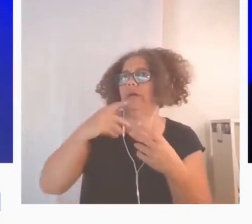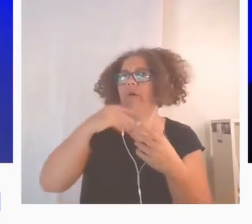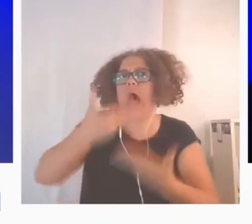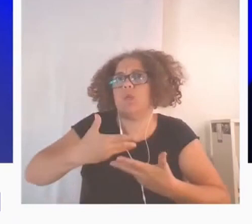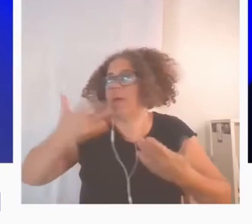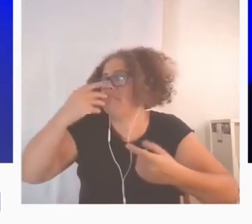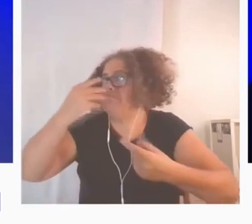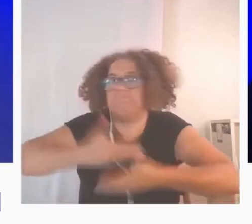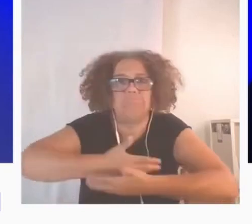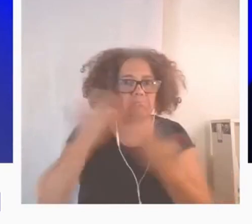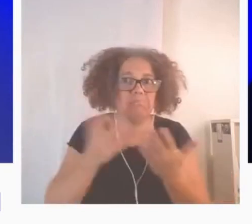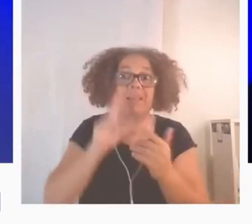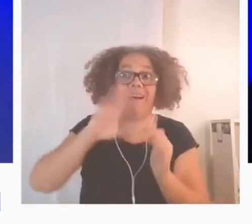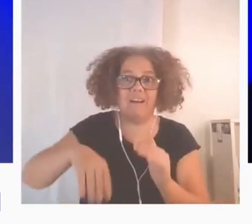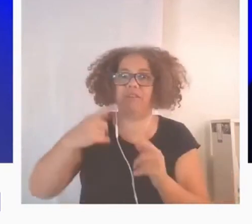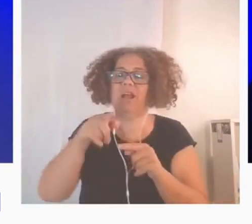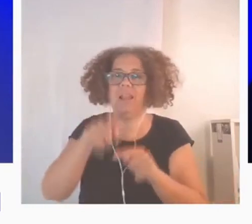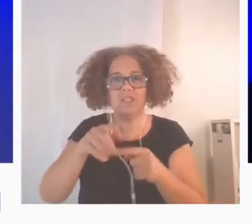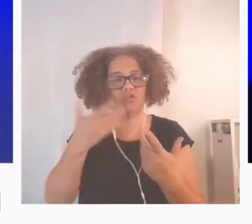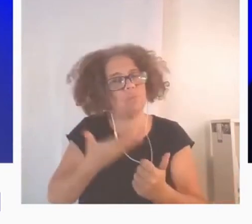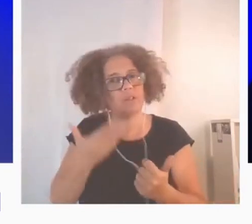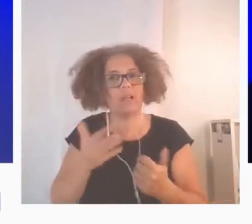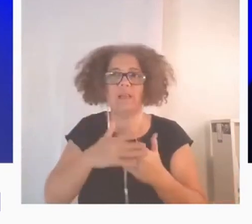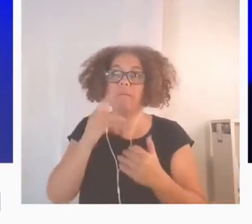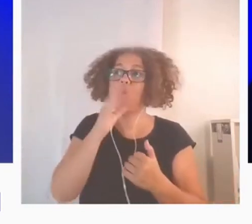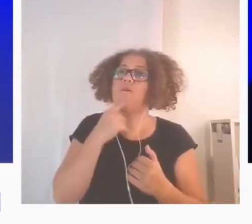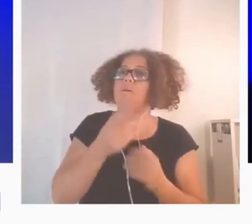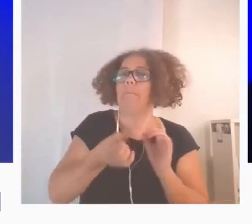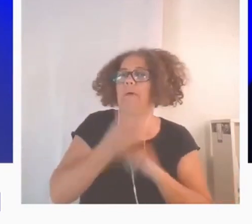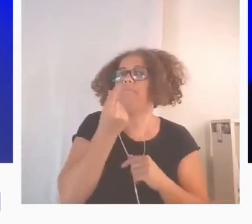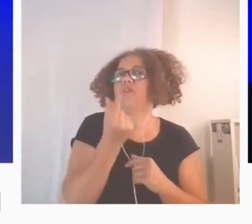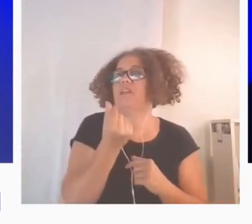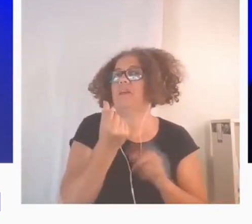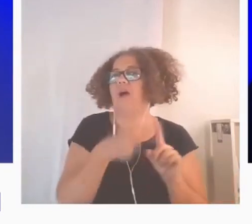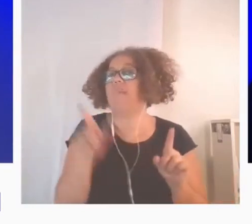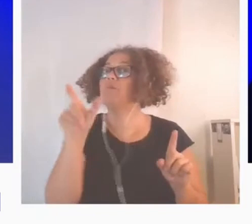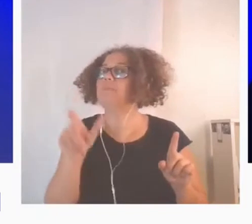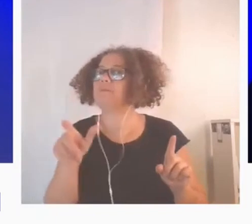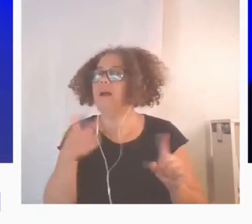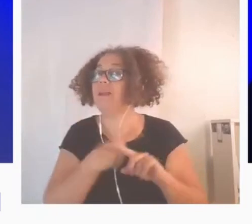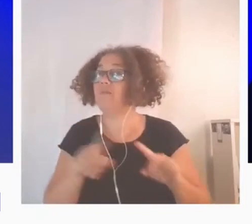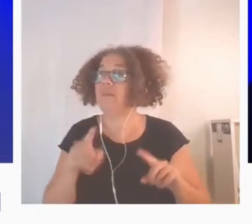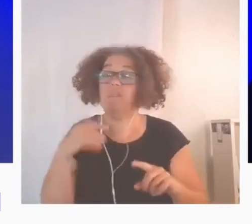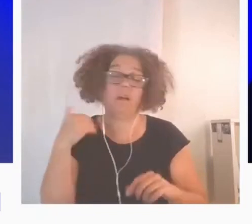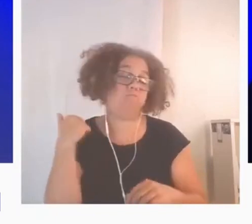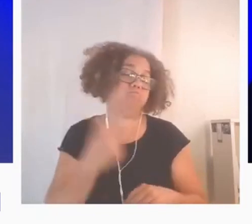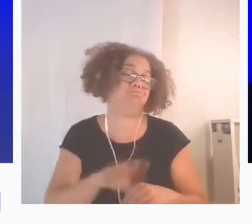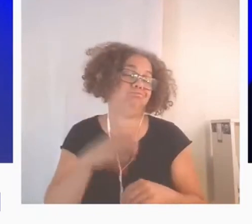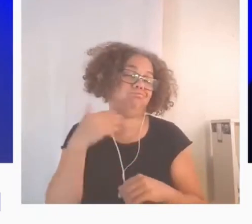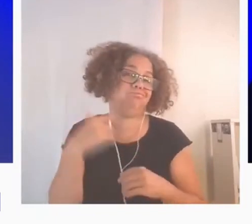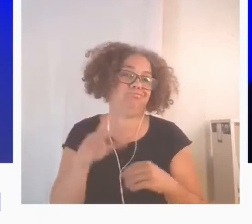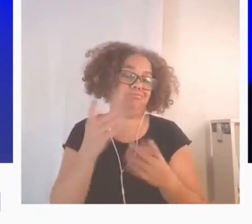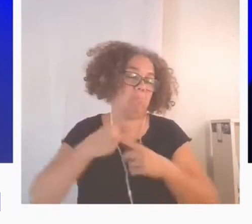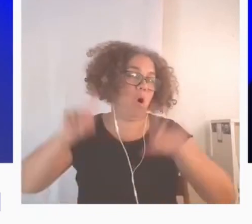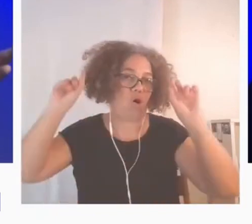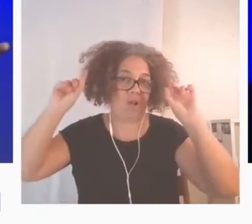al final, la diferencia cuando emprendes por dinero a cuando emprendes por personas es brutal y muy exponencial. Es decir, cuando